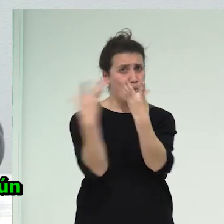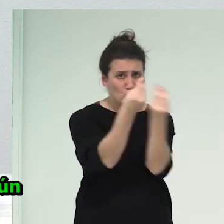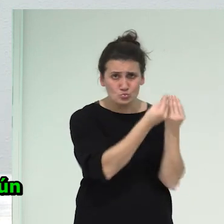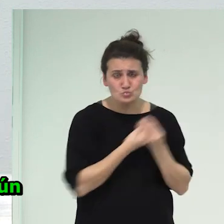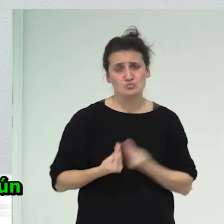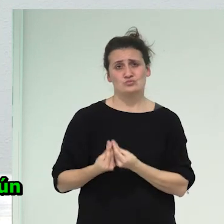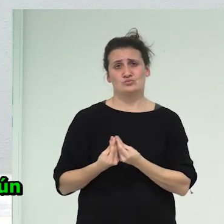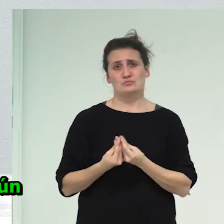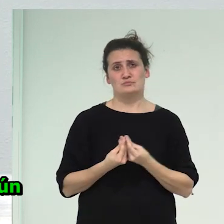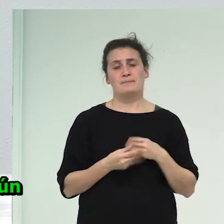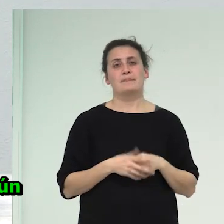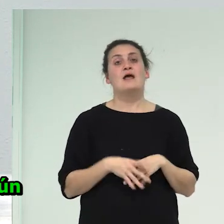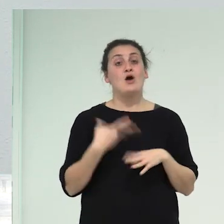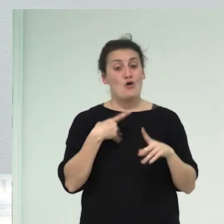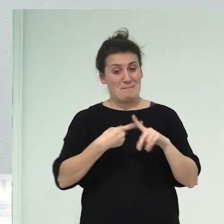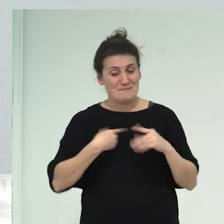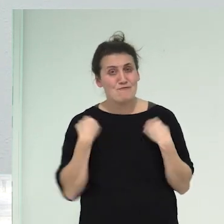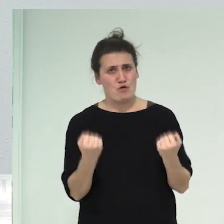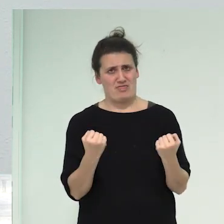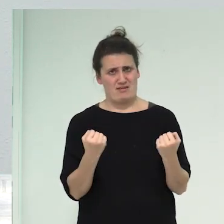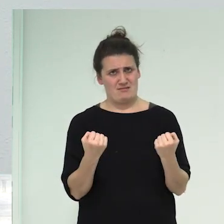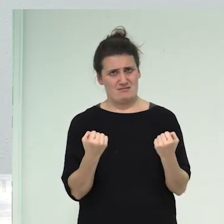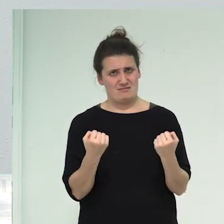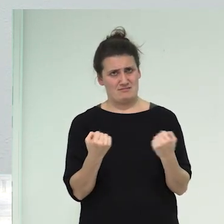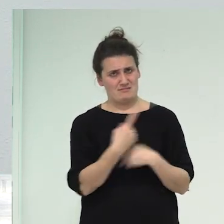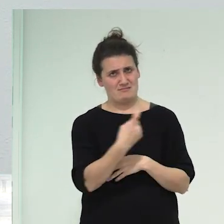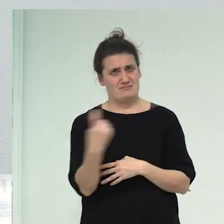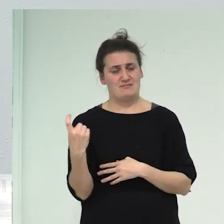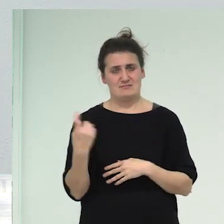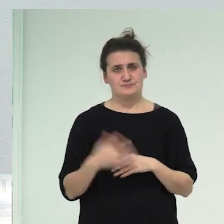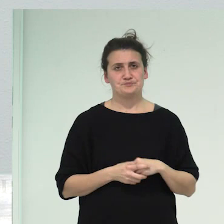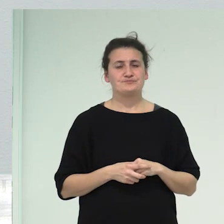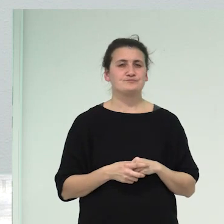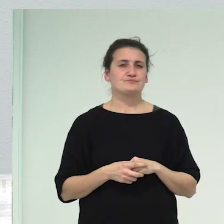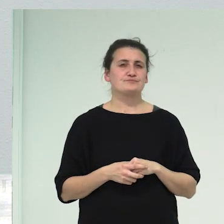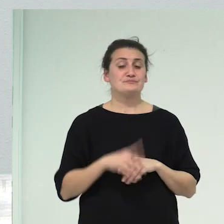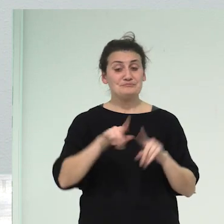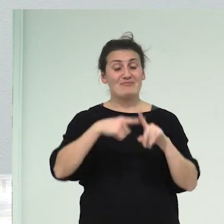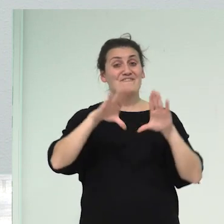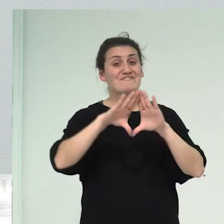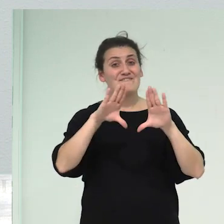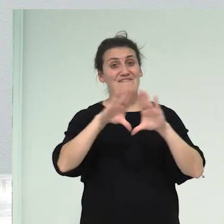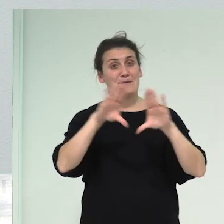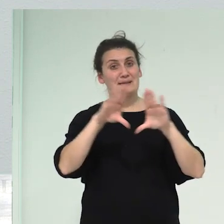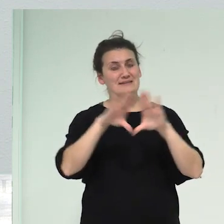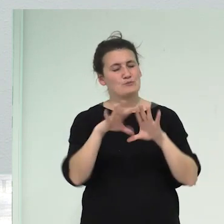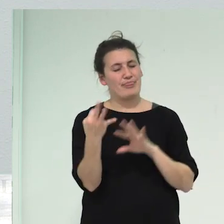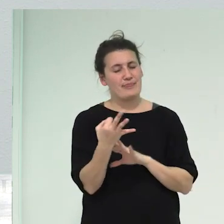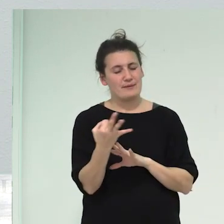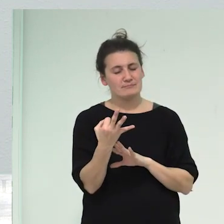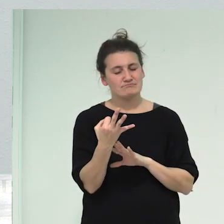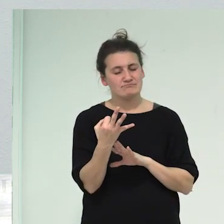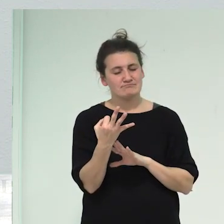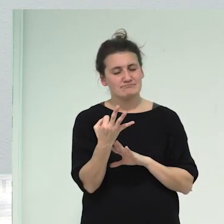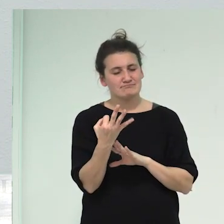en común y con la fuerza, ¿no? Porque el feminismo tiene que ser cada vez